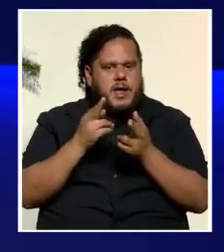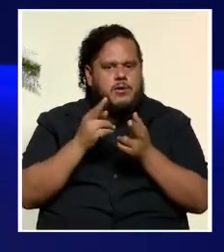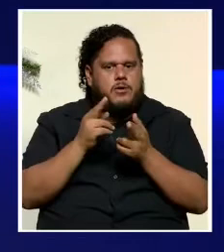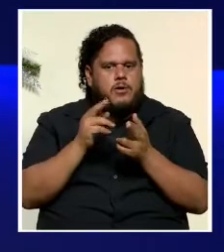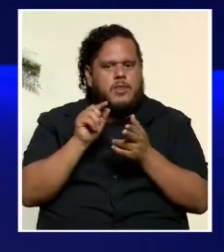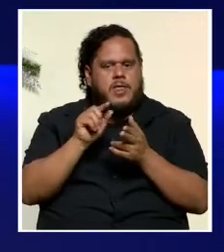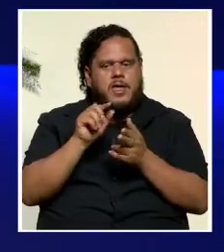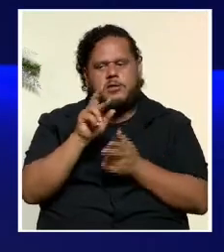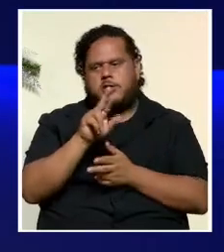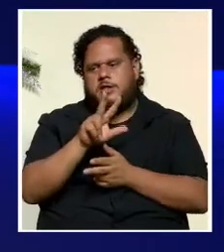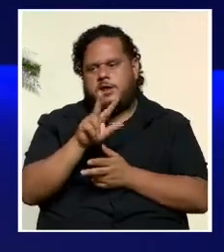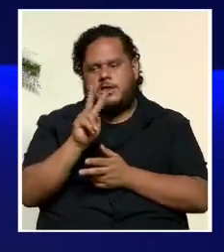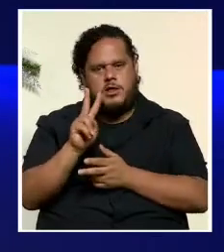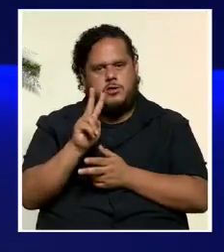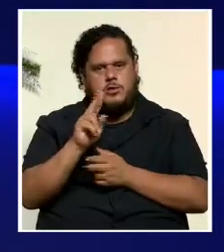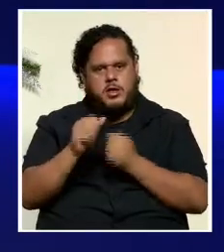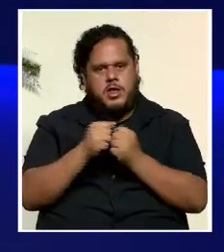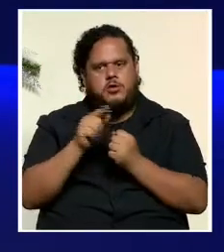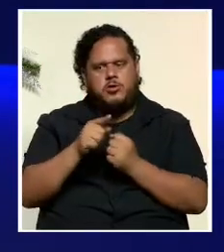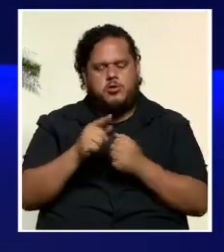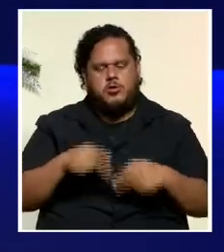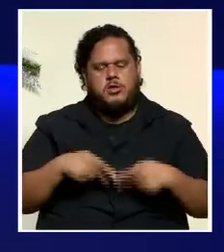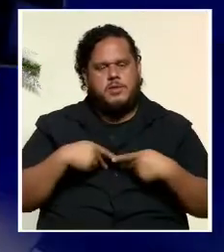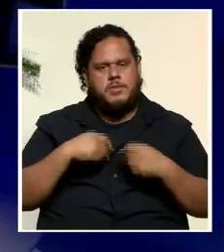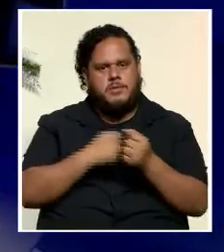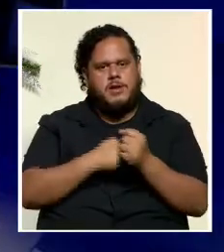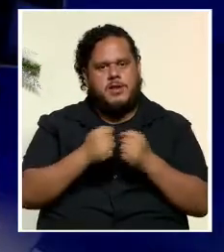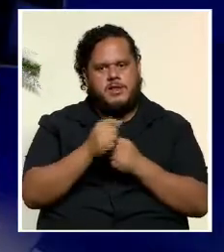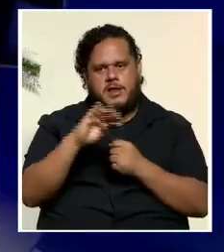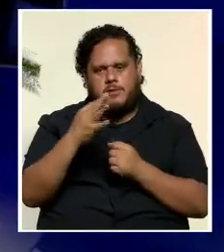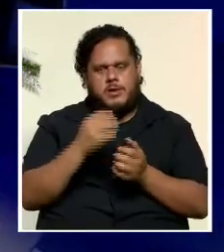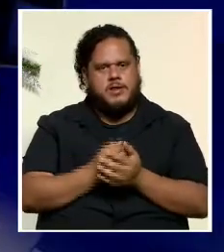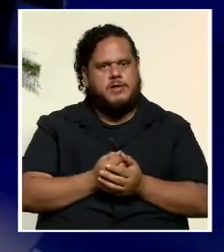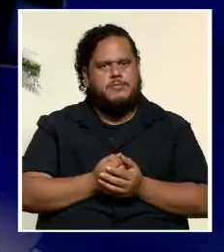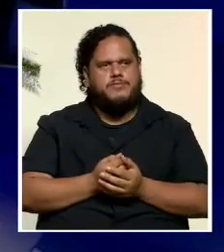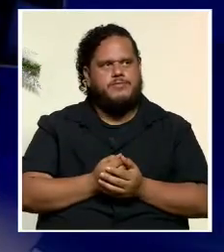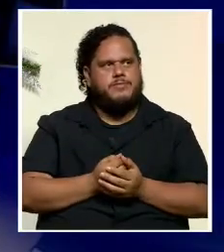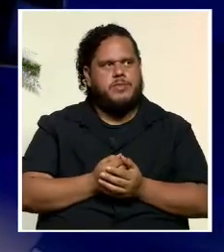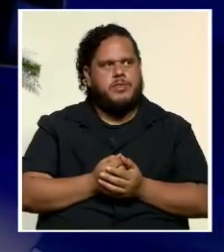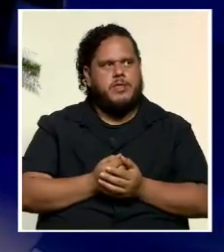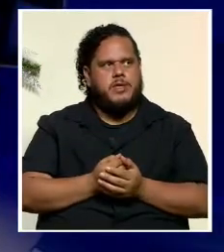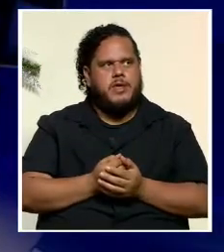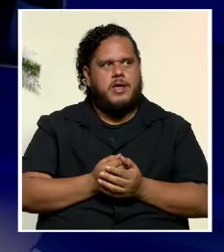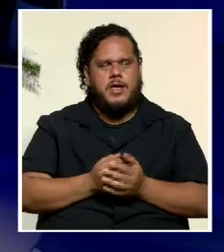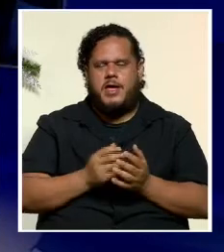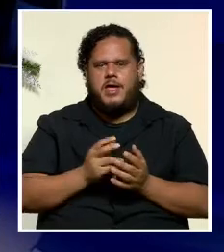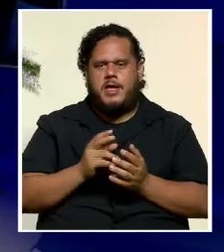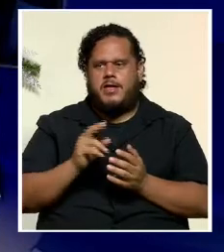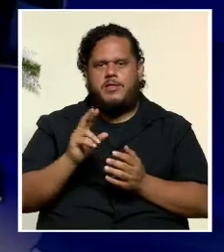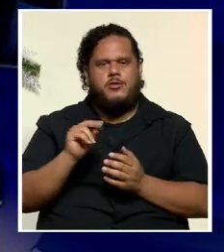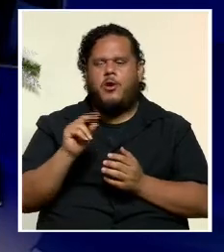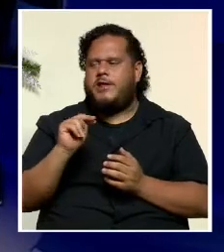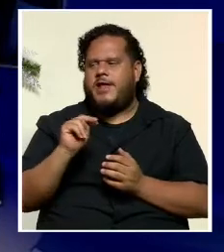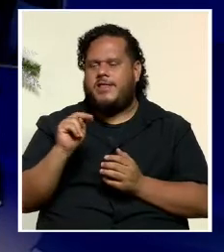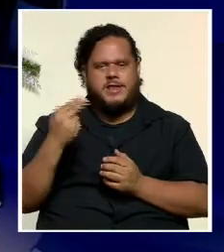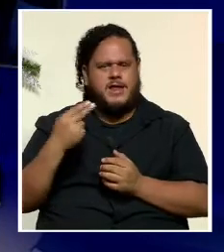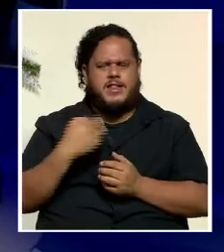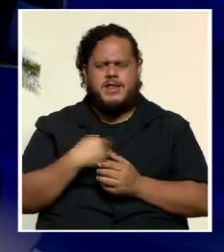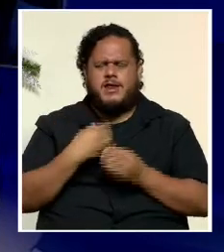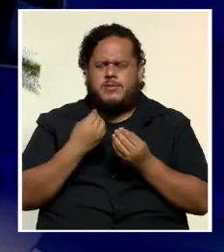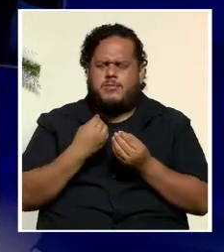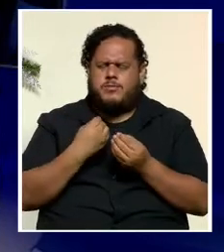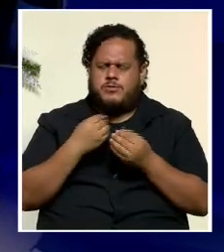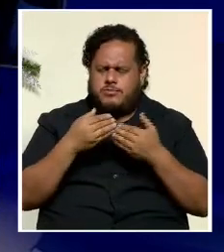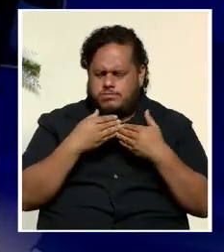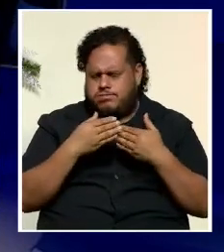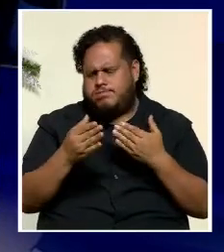lo que le tocó vivir en la sala. No el legado de Nancy Hernández, sí, porque Nancy Hernández tiene un montón de cuerda por delante y la